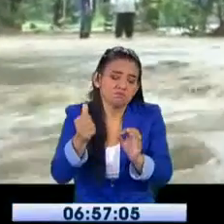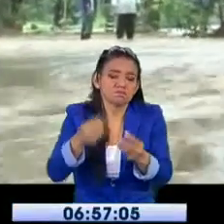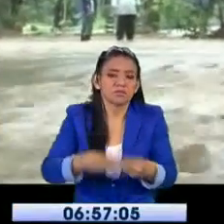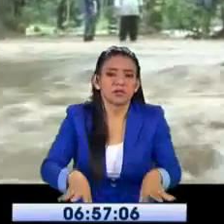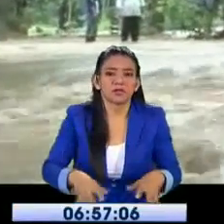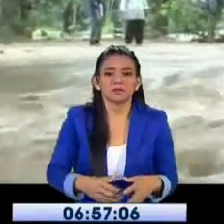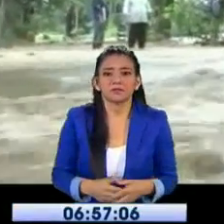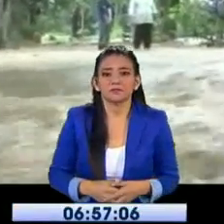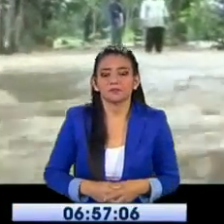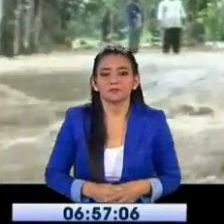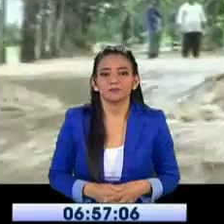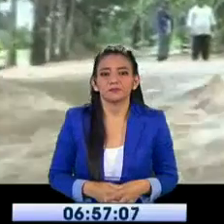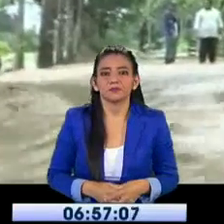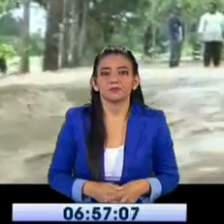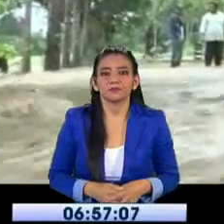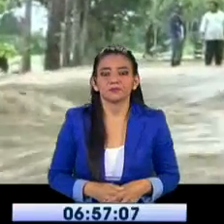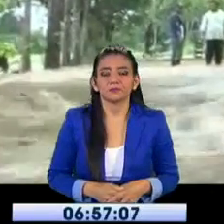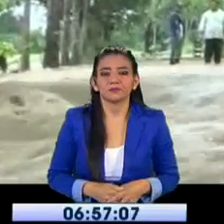Odette Camacho.